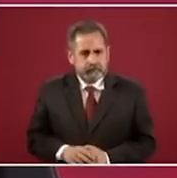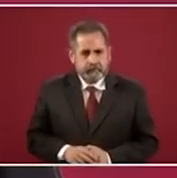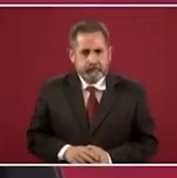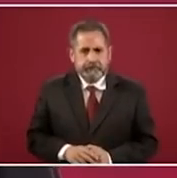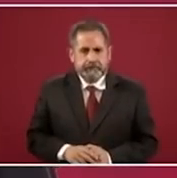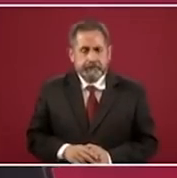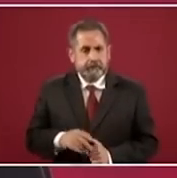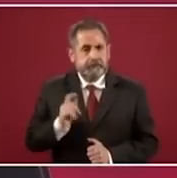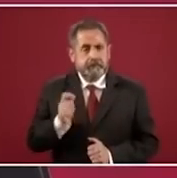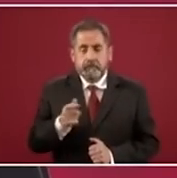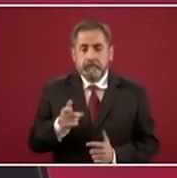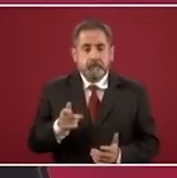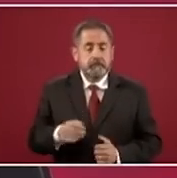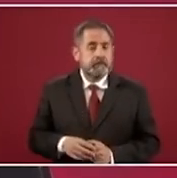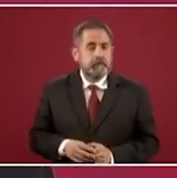y que